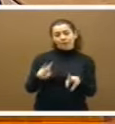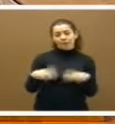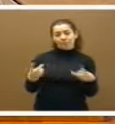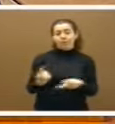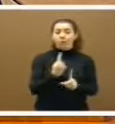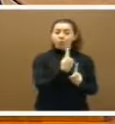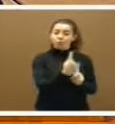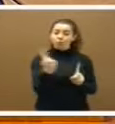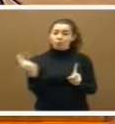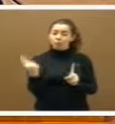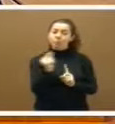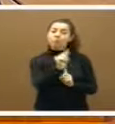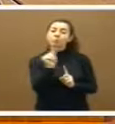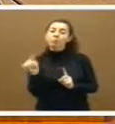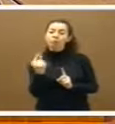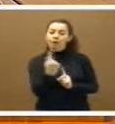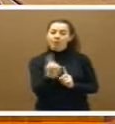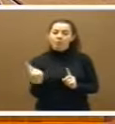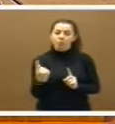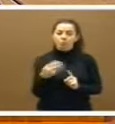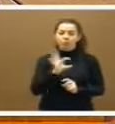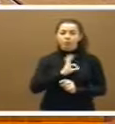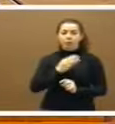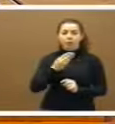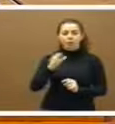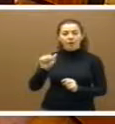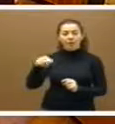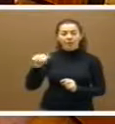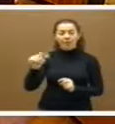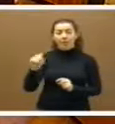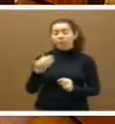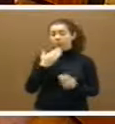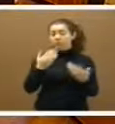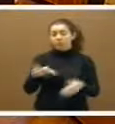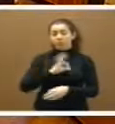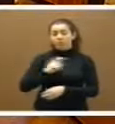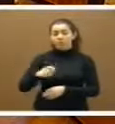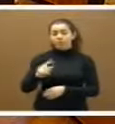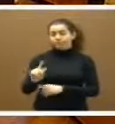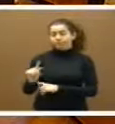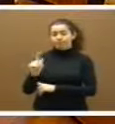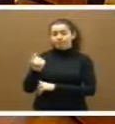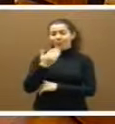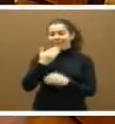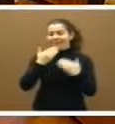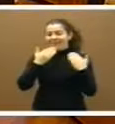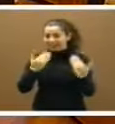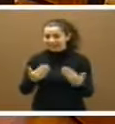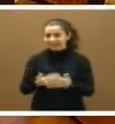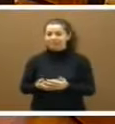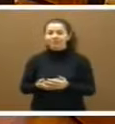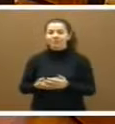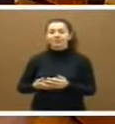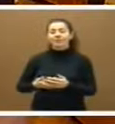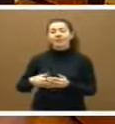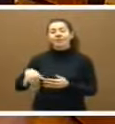de ellos. Señor Amado, dispone de un minuto. Muchas gracias, señor presidente. En primer lugar, como no puede ser de otra manera, dar las gracias a